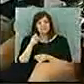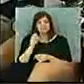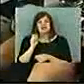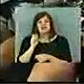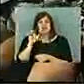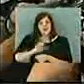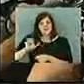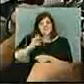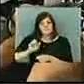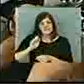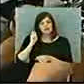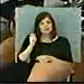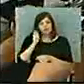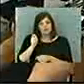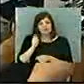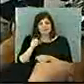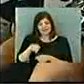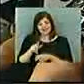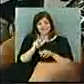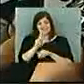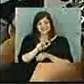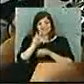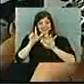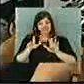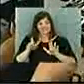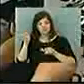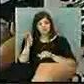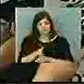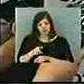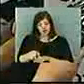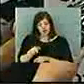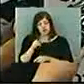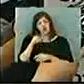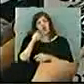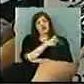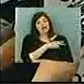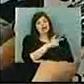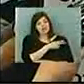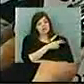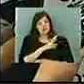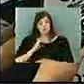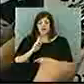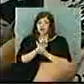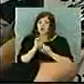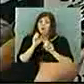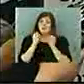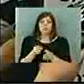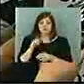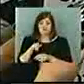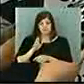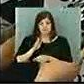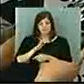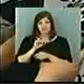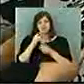mujeres, no son gerentes por ser mujer, son gerentes por haber hecho la carrera, pero de cara al futuro y a todos los